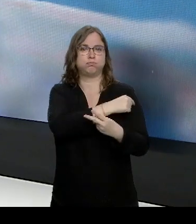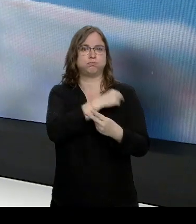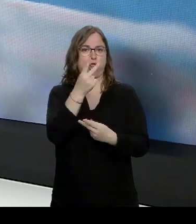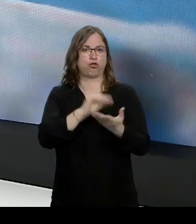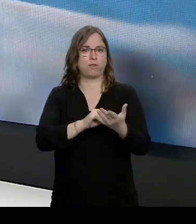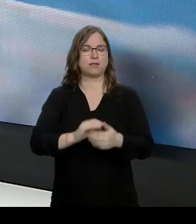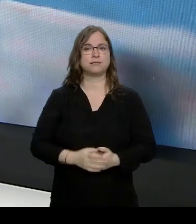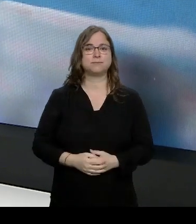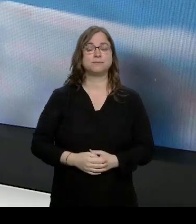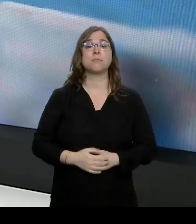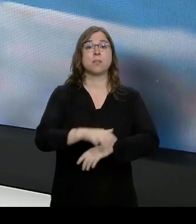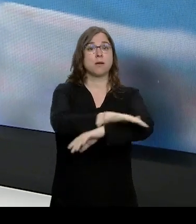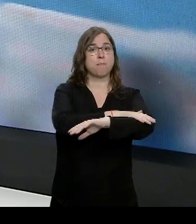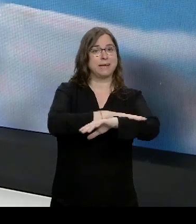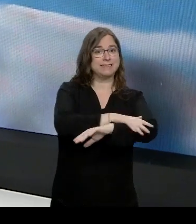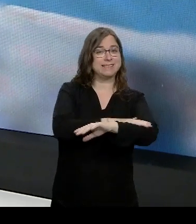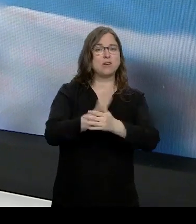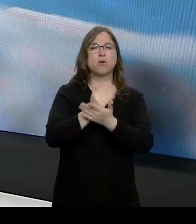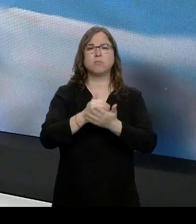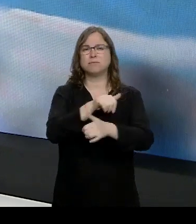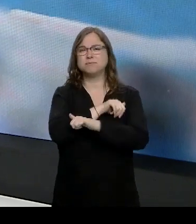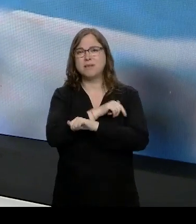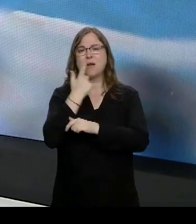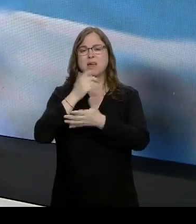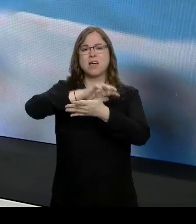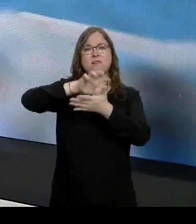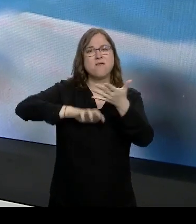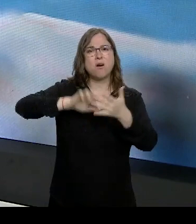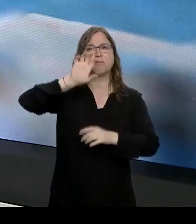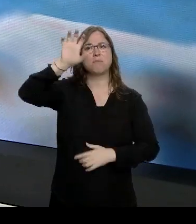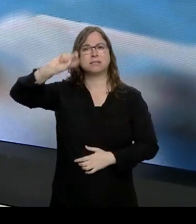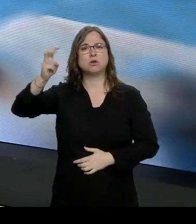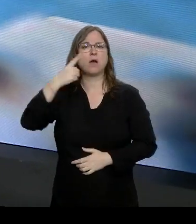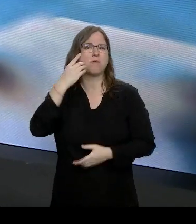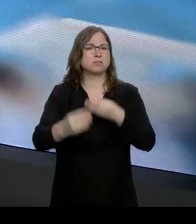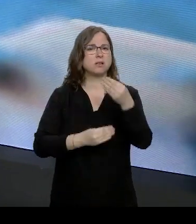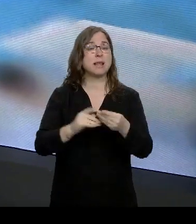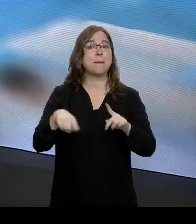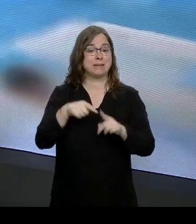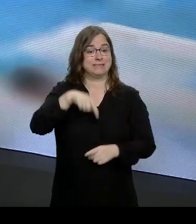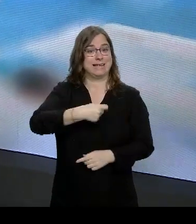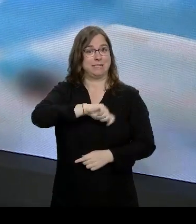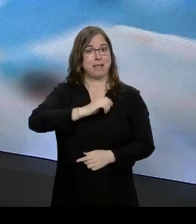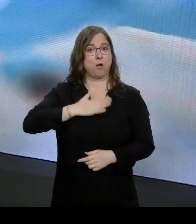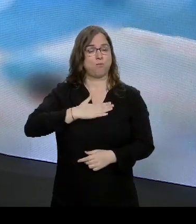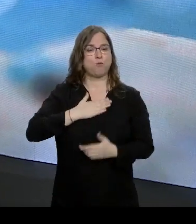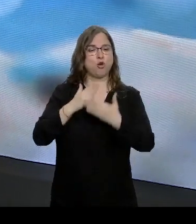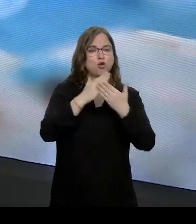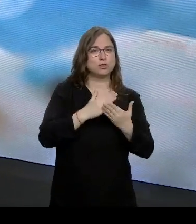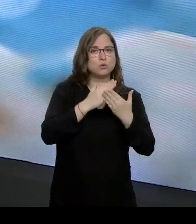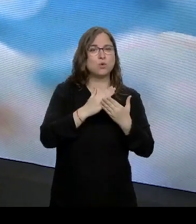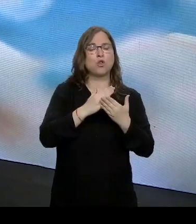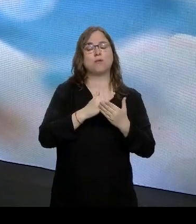Ministerio y comunidades siguen esperando a los informes que llegan de otros países y al estudio que está realizando en España el Instituto de Salud